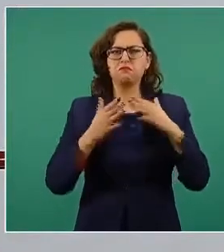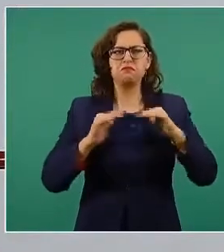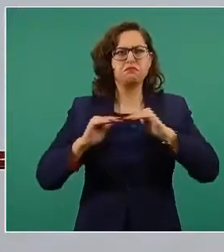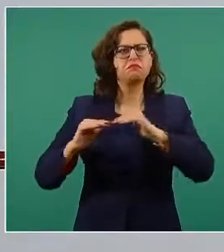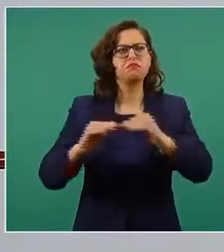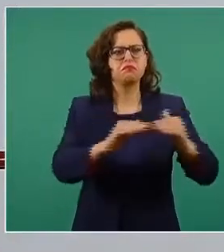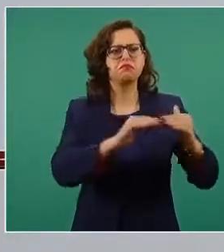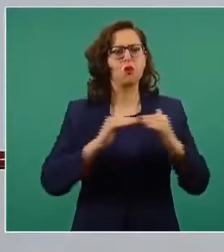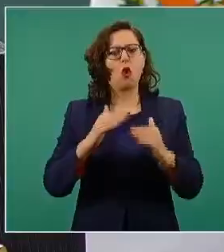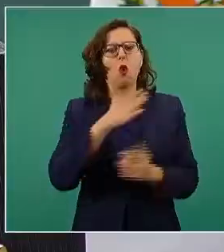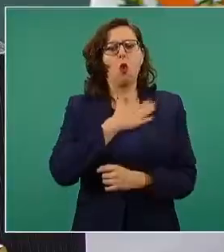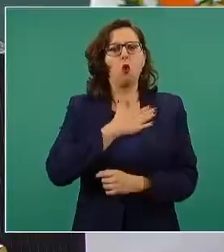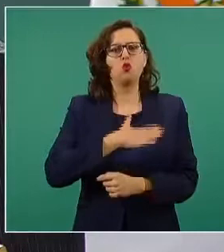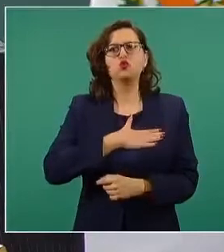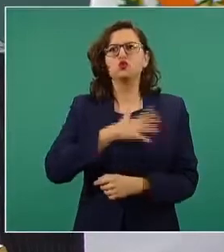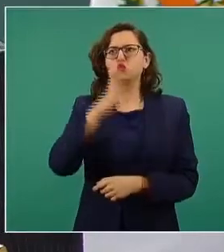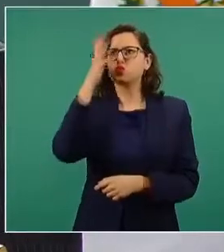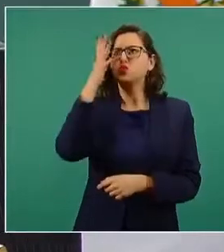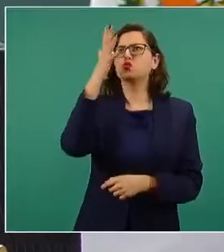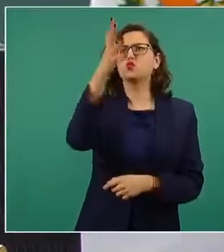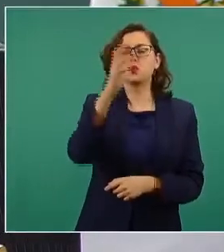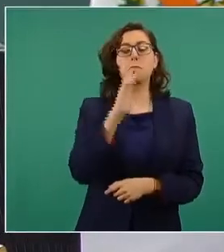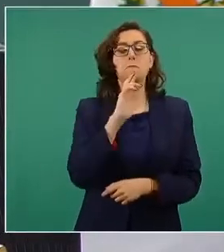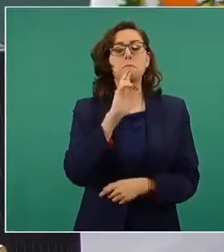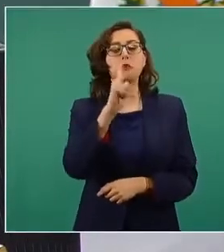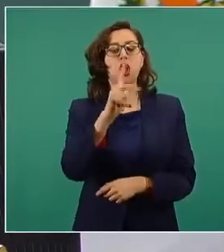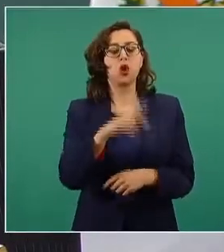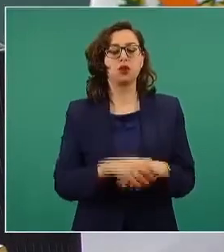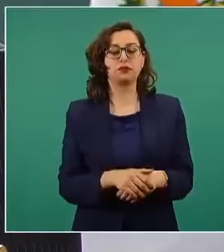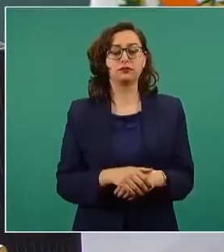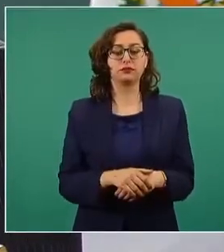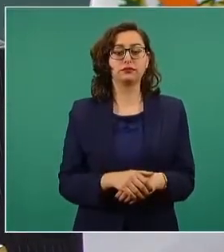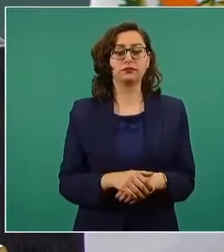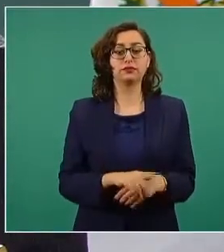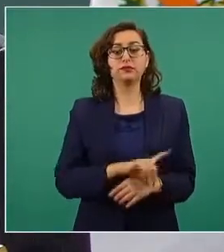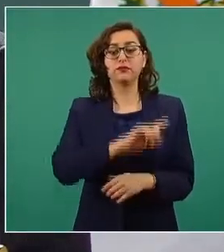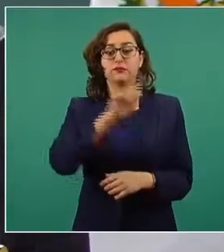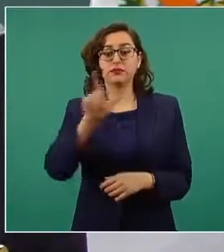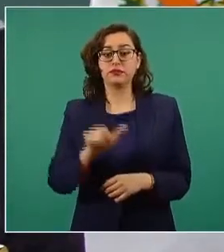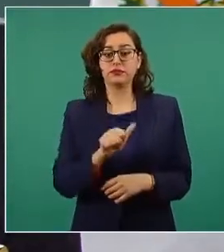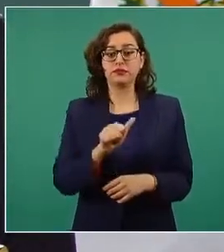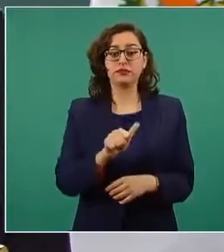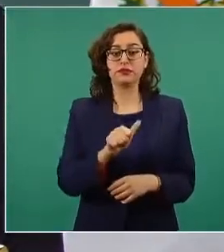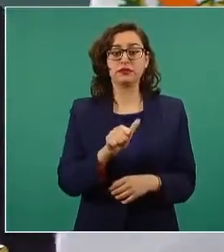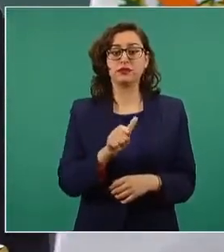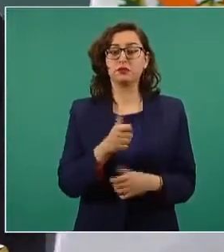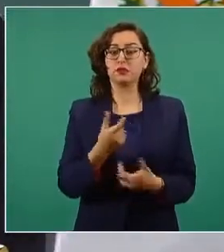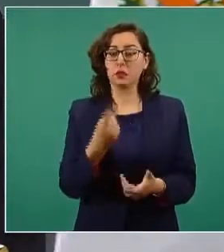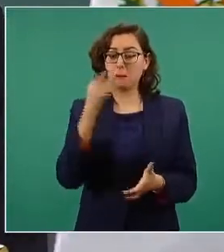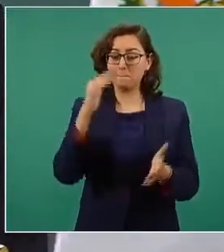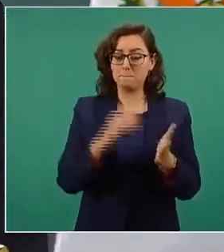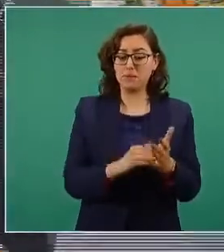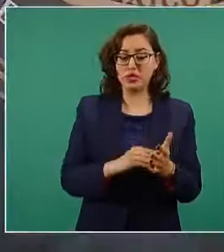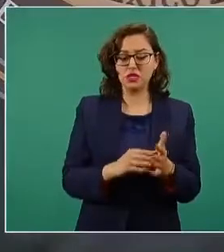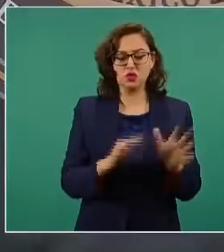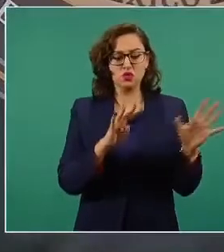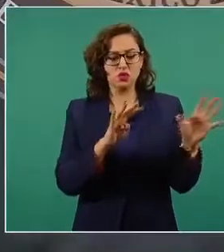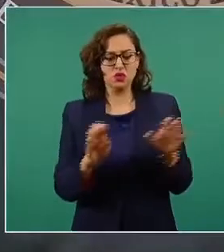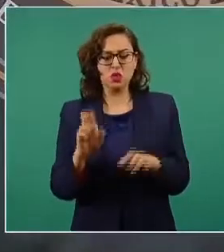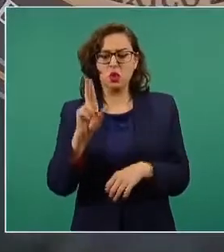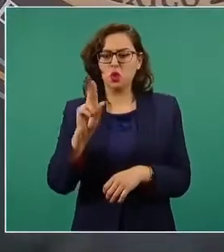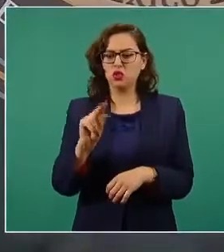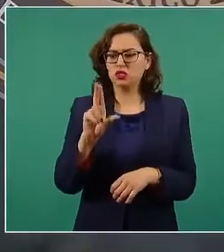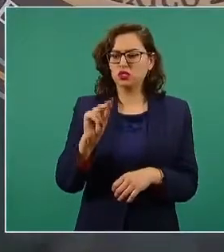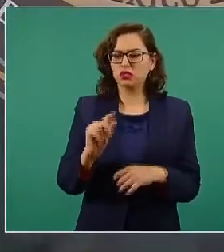de un futuro mejor. Desde 1980 comenzó una época aciaga. Se desvaneció